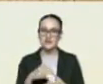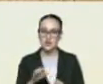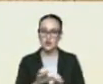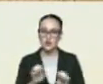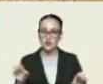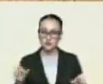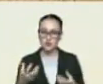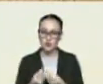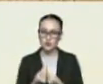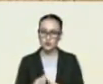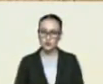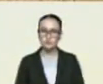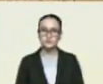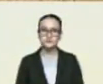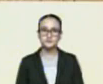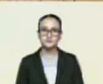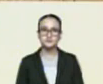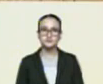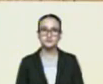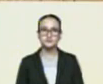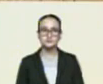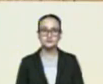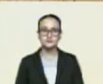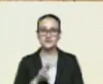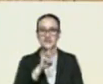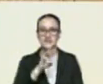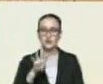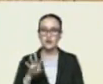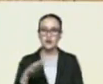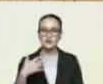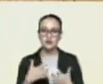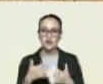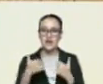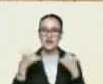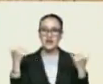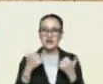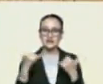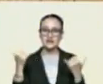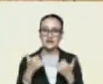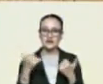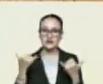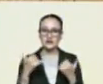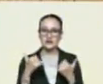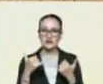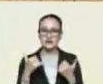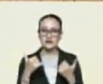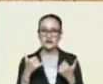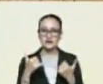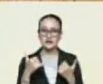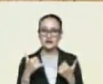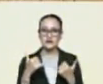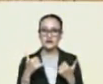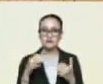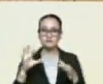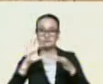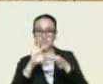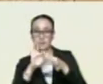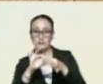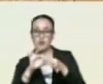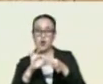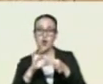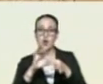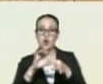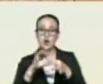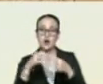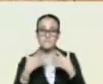la Educación. Se instalaron 34 plantas eléctricas a nivel regional por parte de Corpoelec. Se acreditaron